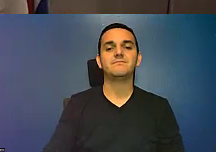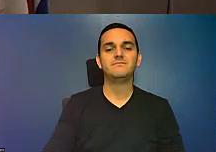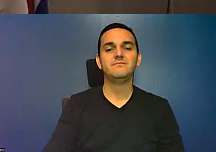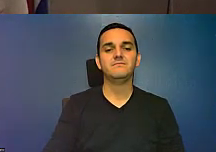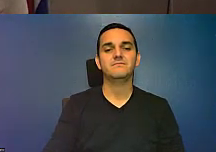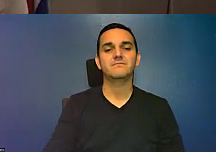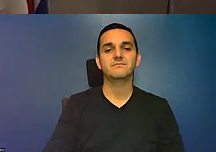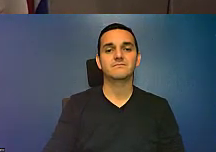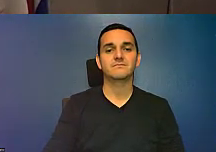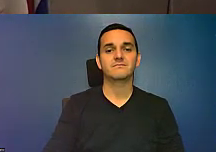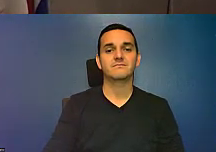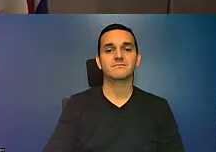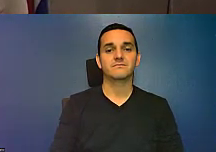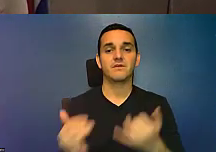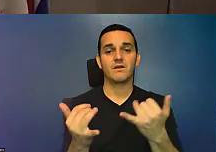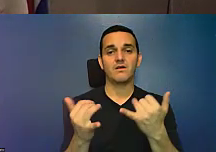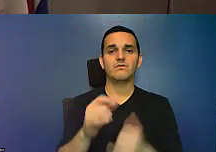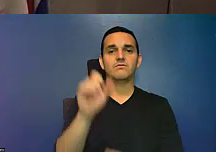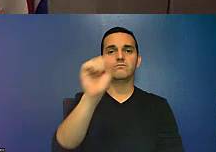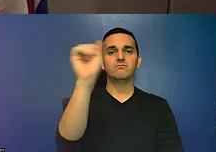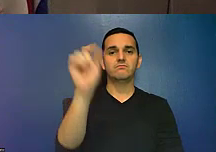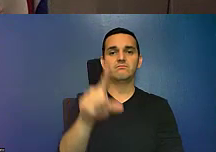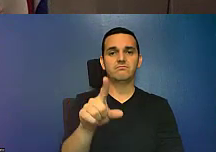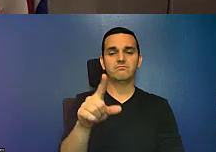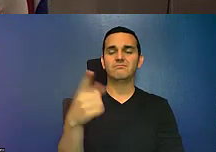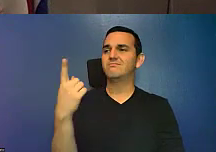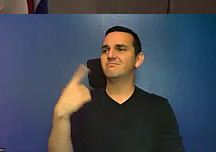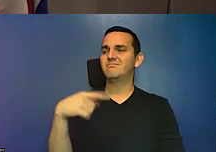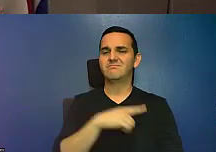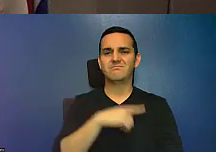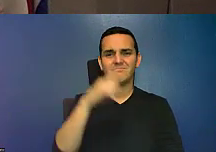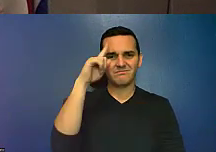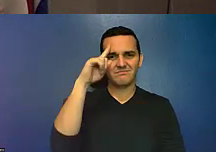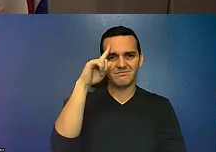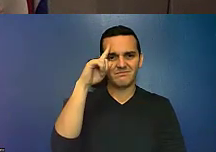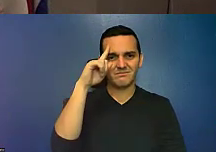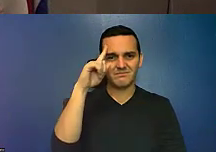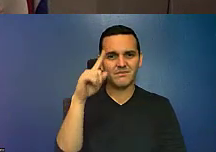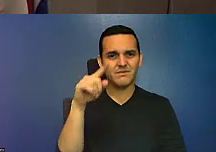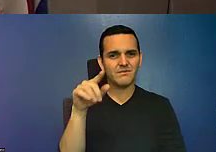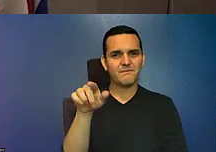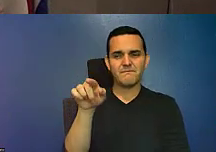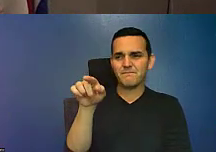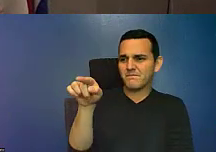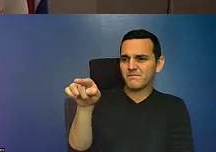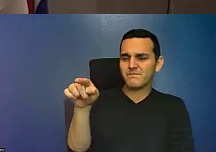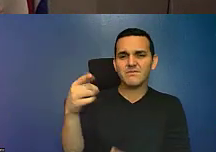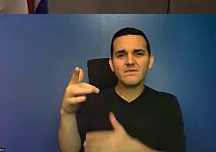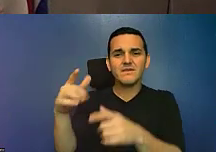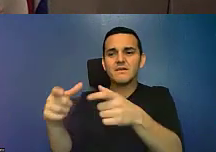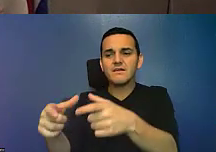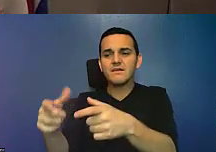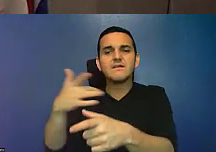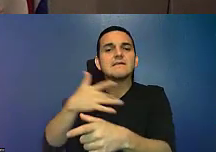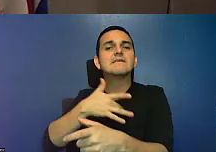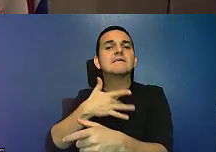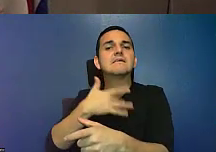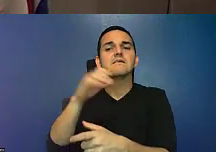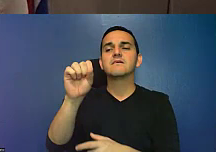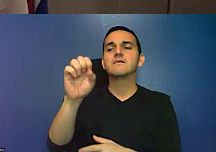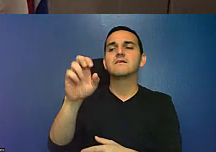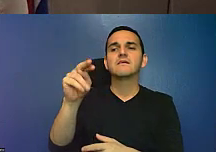Aquí planteamos una pregunta que consiste en cómo pueden estos sensores ayudar a medir el rendimiento y la